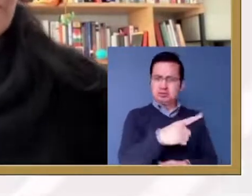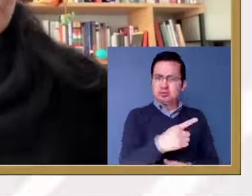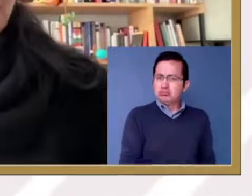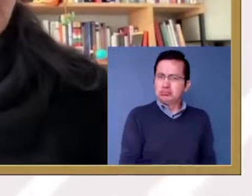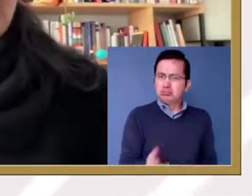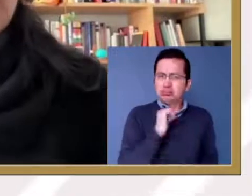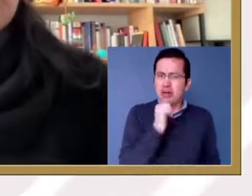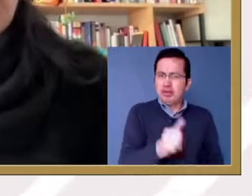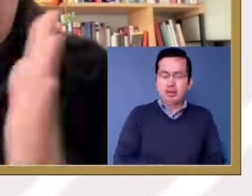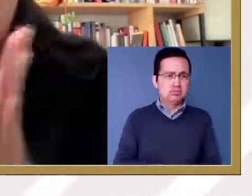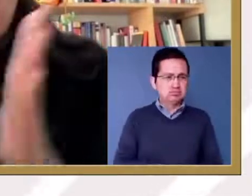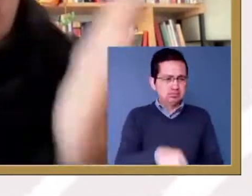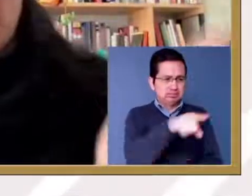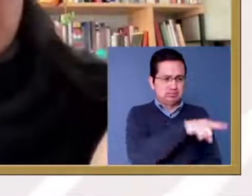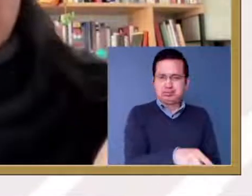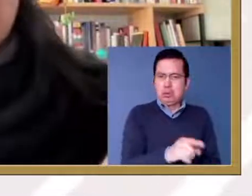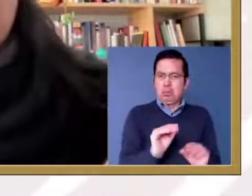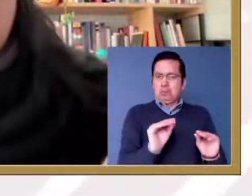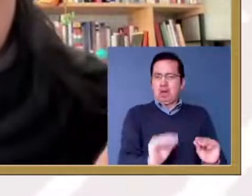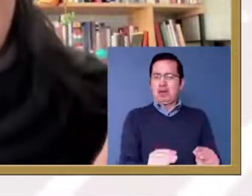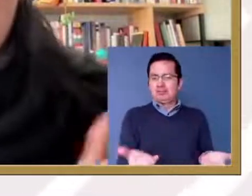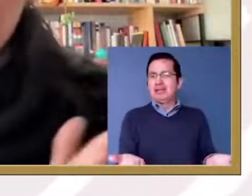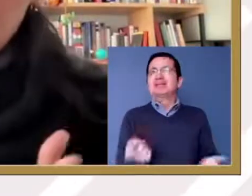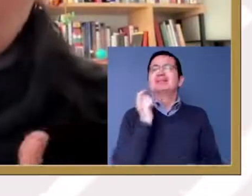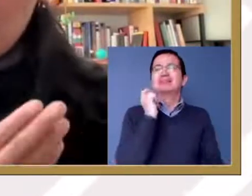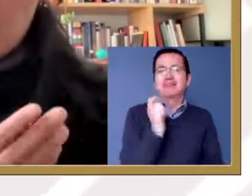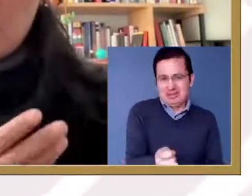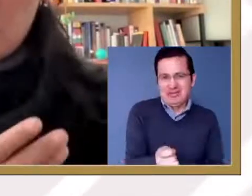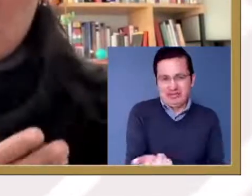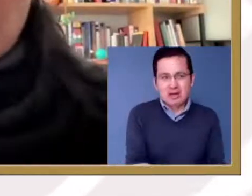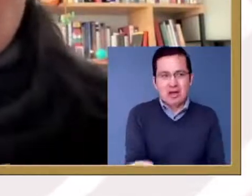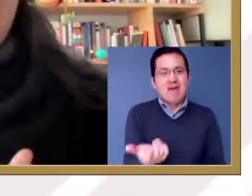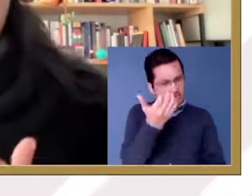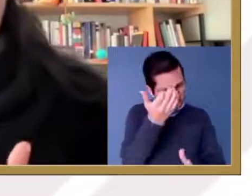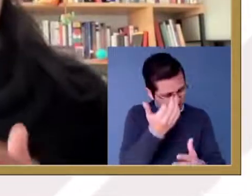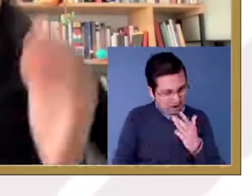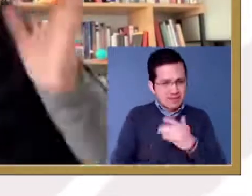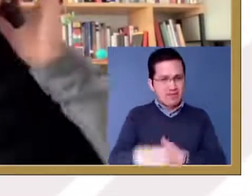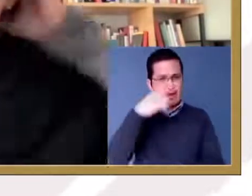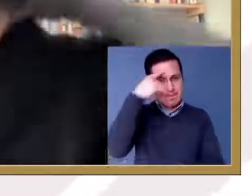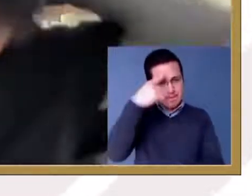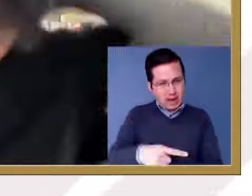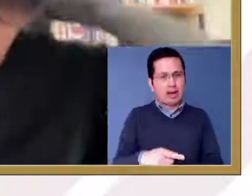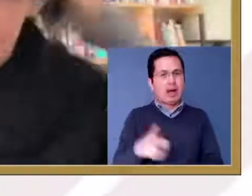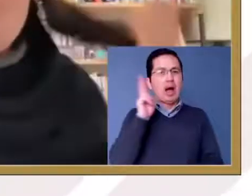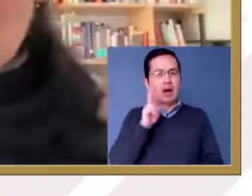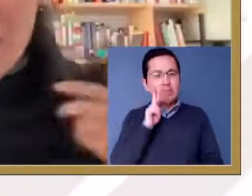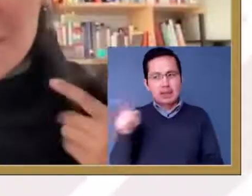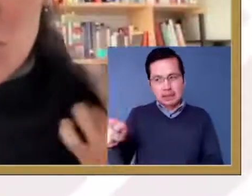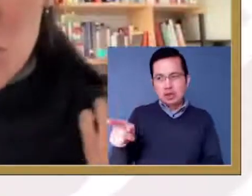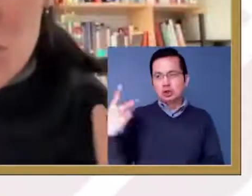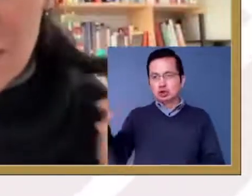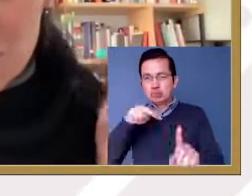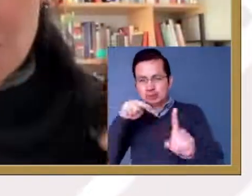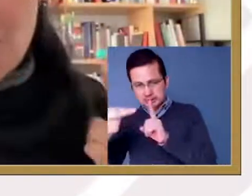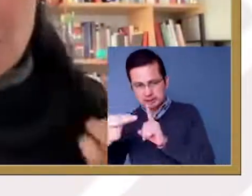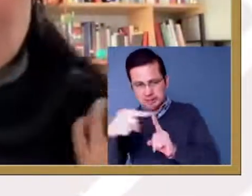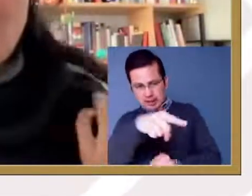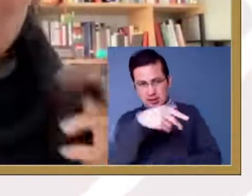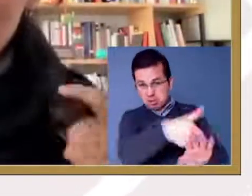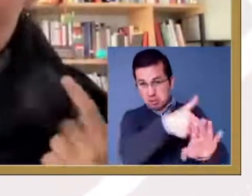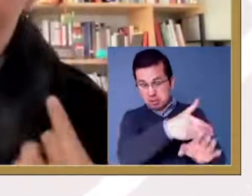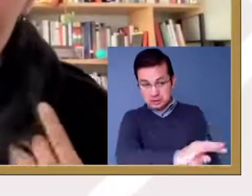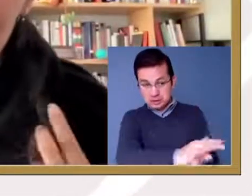hay siempre una brecha importantísima, obviamente, entre la percepción y lo que realmente podemos decir. Es como, estos son los hechos que